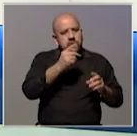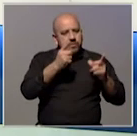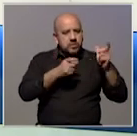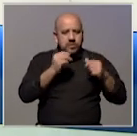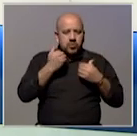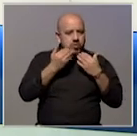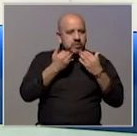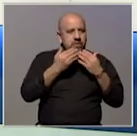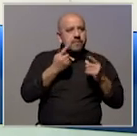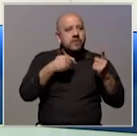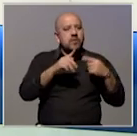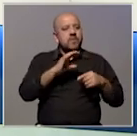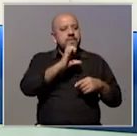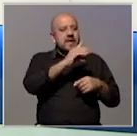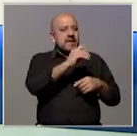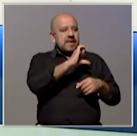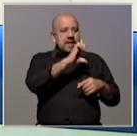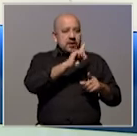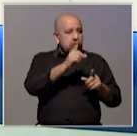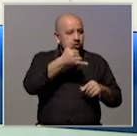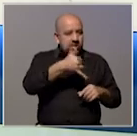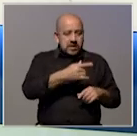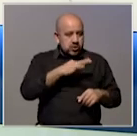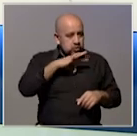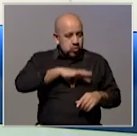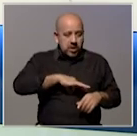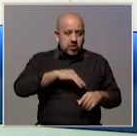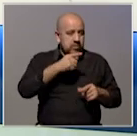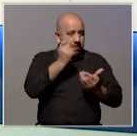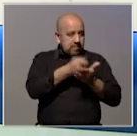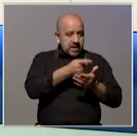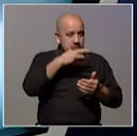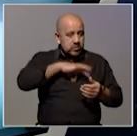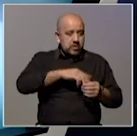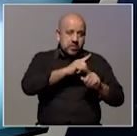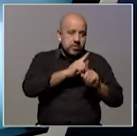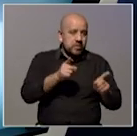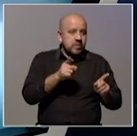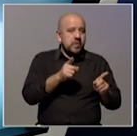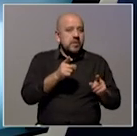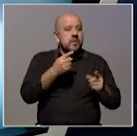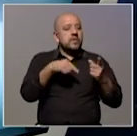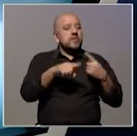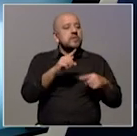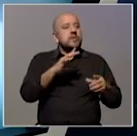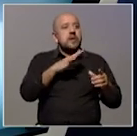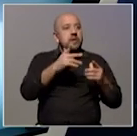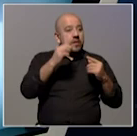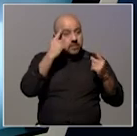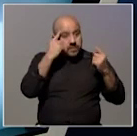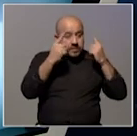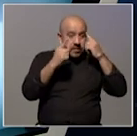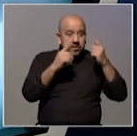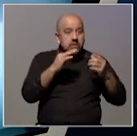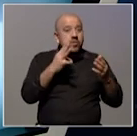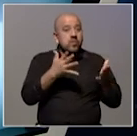pero conviene decirlo ediles ya días no tienen un sueldo por desempeñar la función es decir que hay que engañarse las para